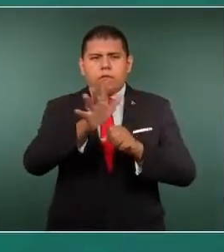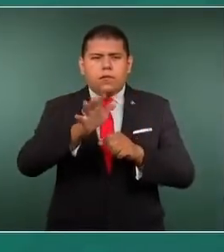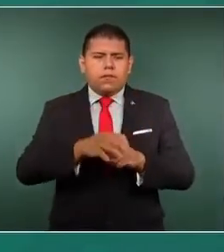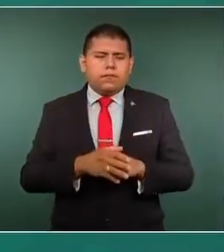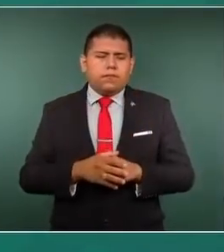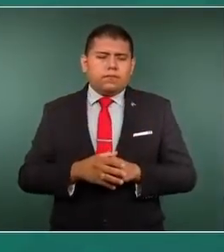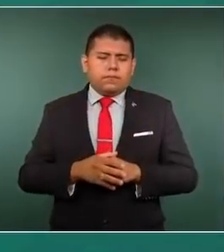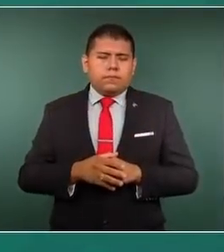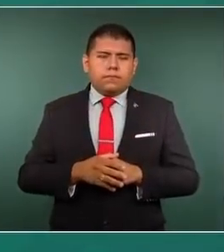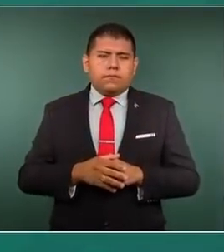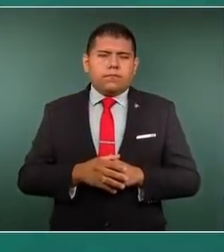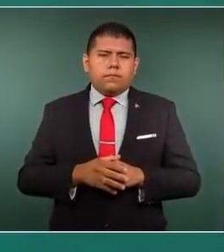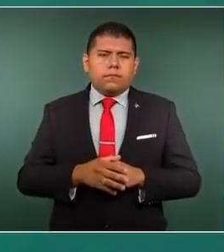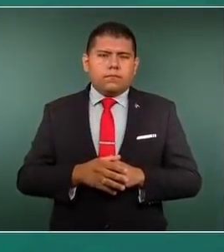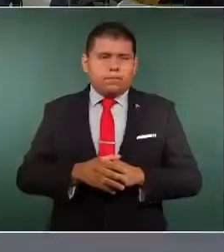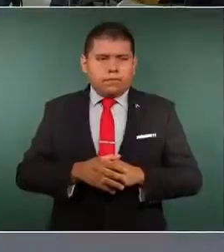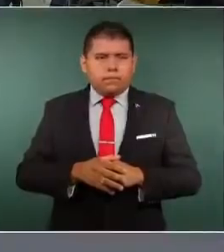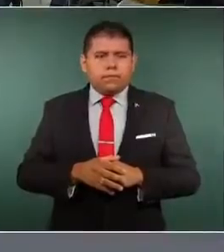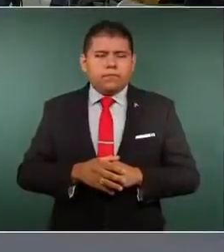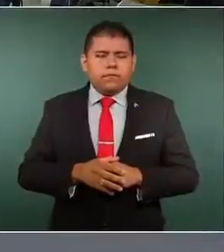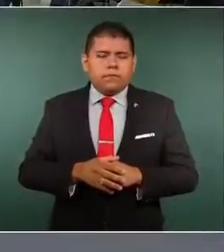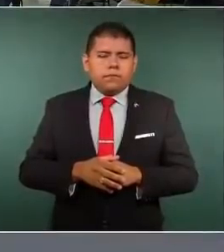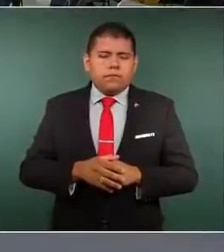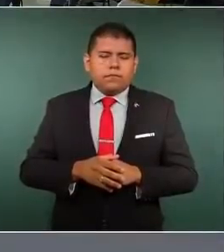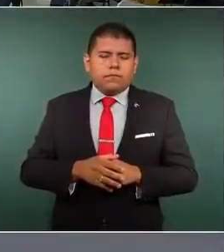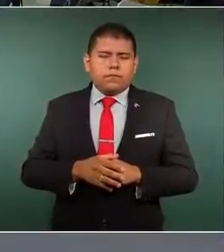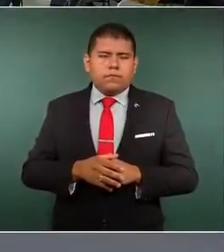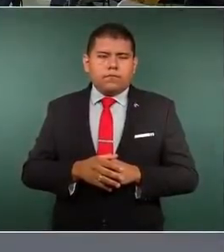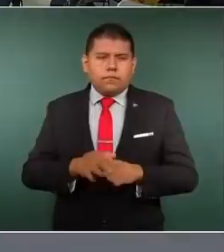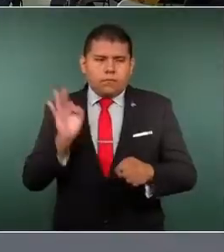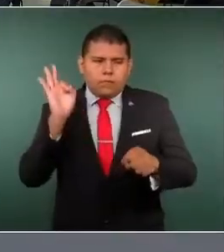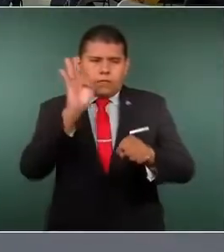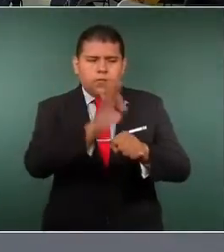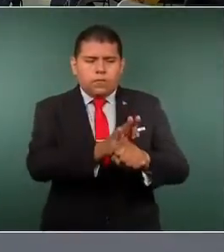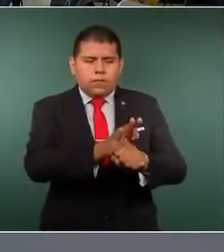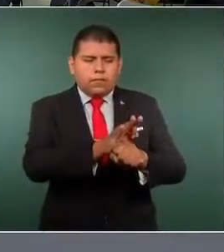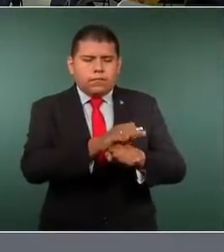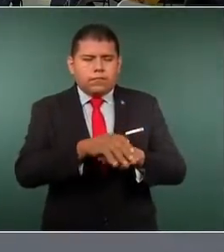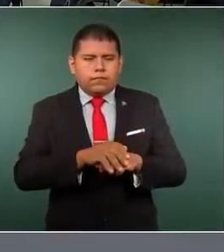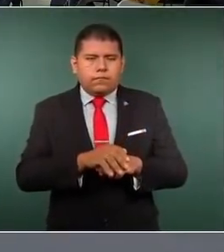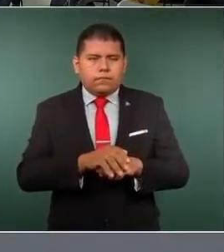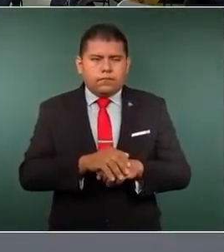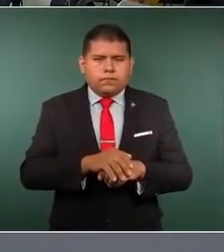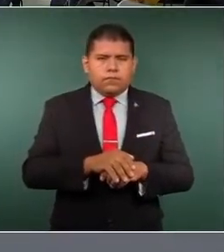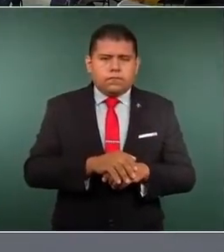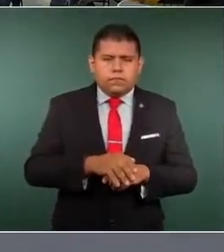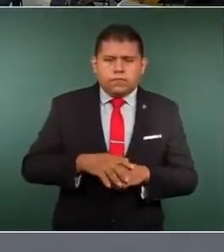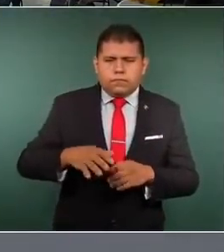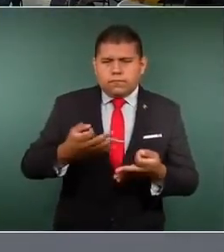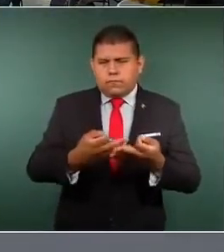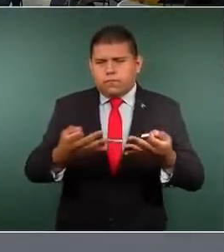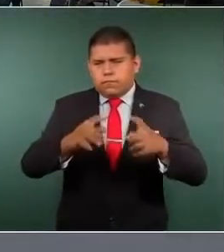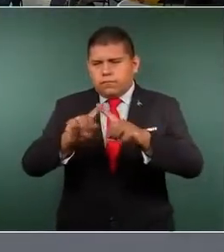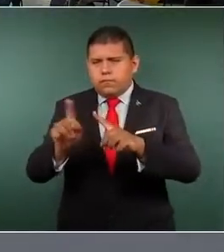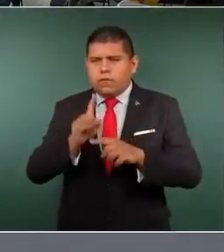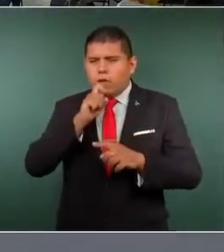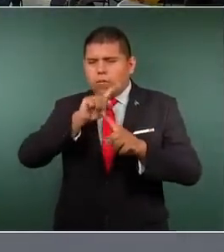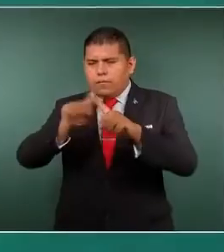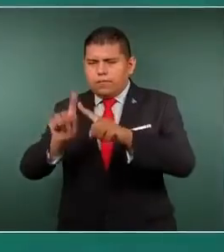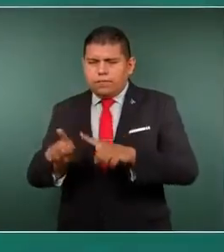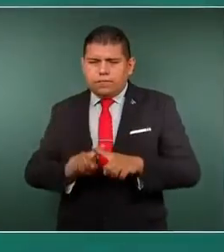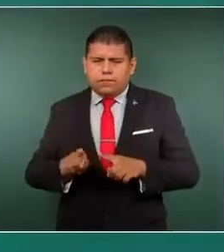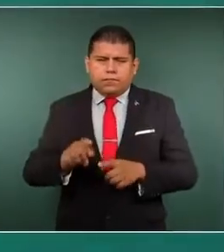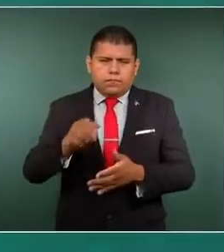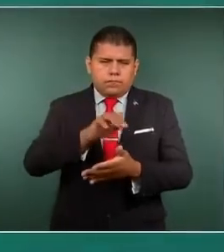nada de defensa o de protección del medio ambiente porque lo que